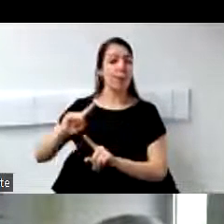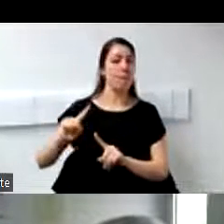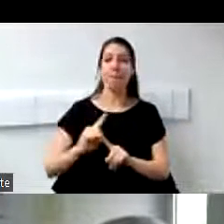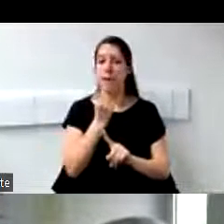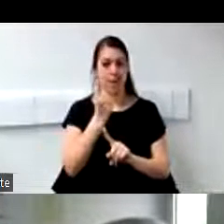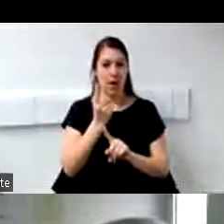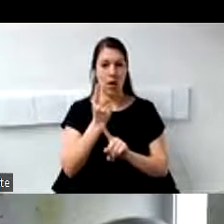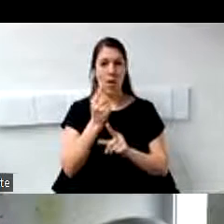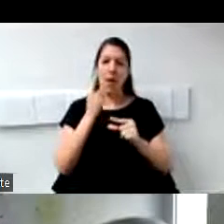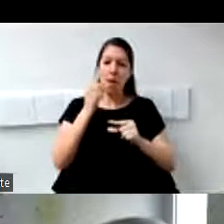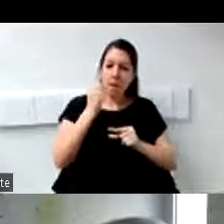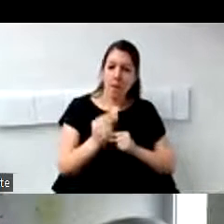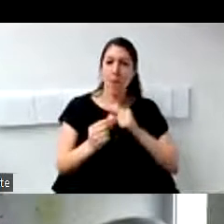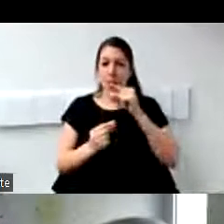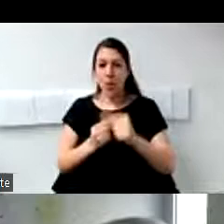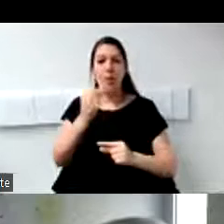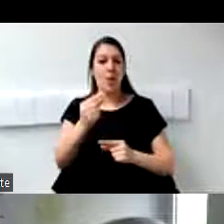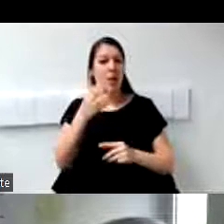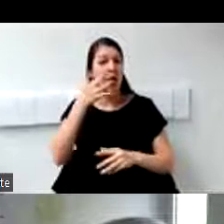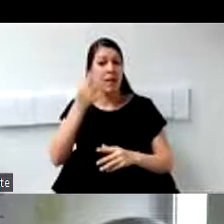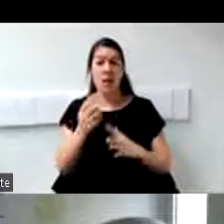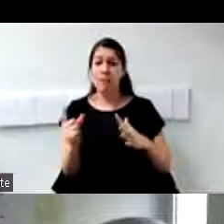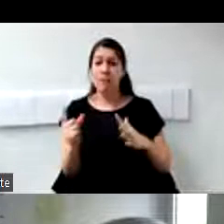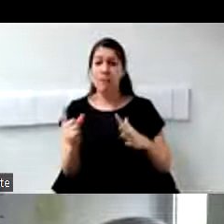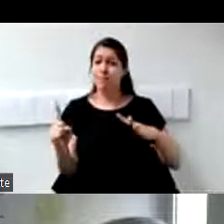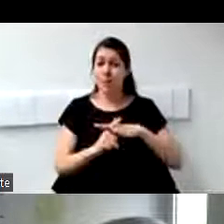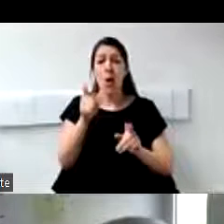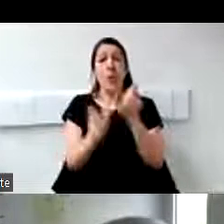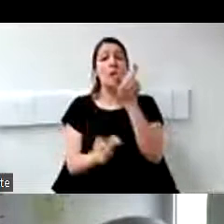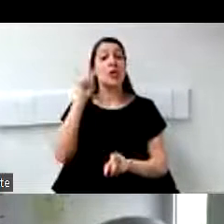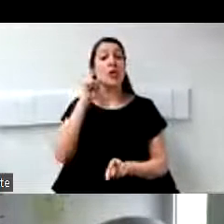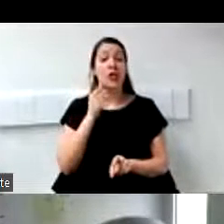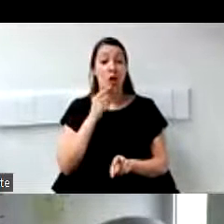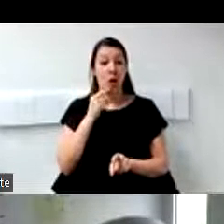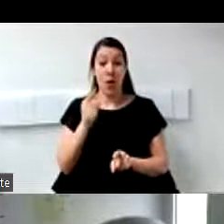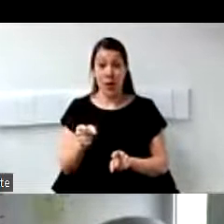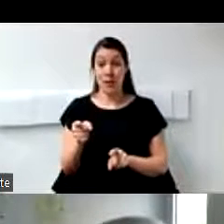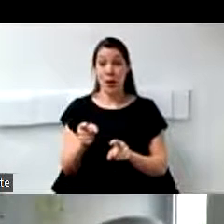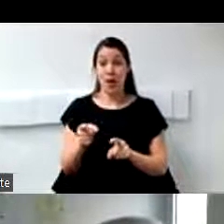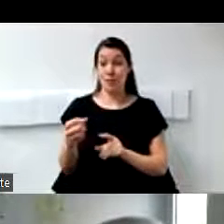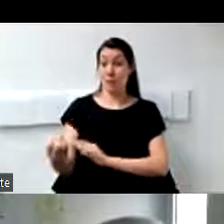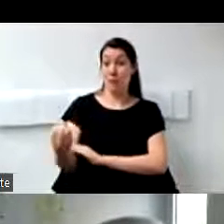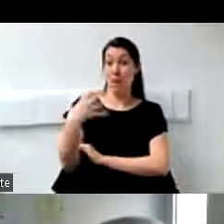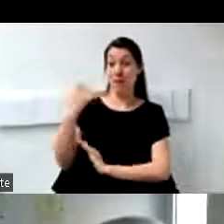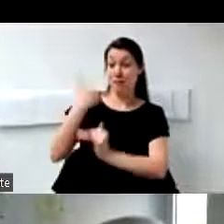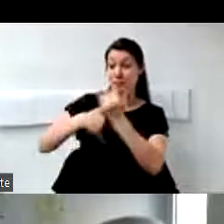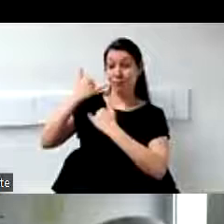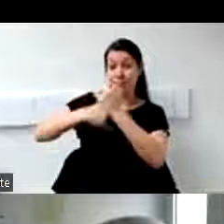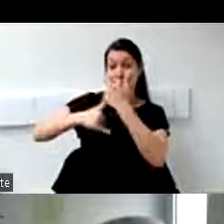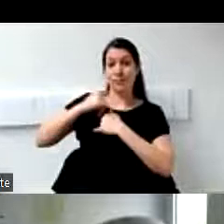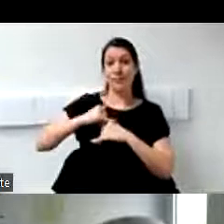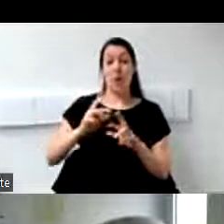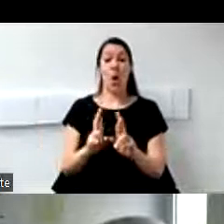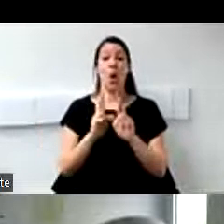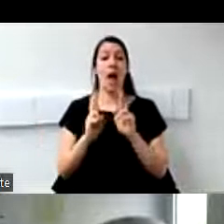y haciendo la inclusión de estos pacientes. Con todo este material que tenemos, que se lo vamos a entregar a la dirección técnica, ojalá podamos hacer varios cambios que no